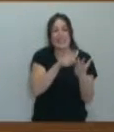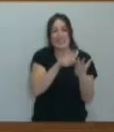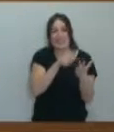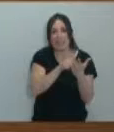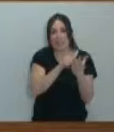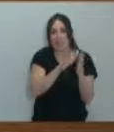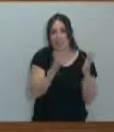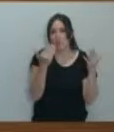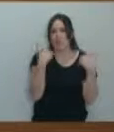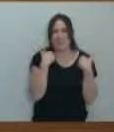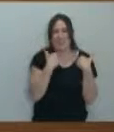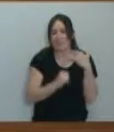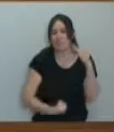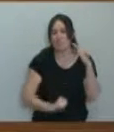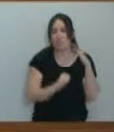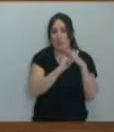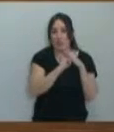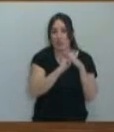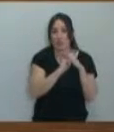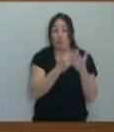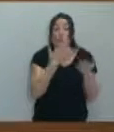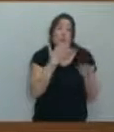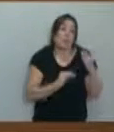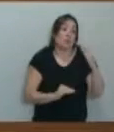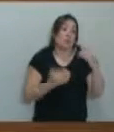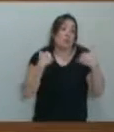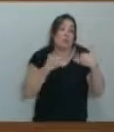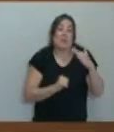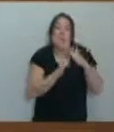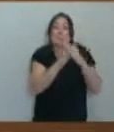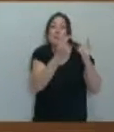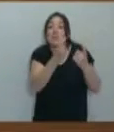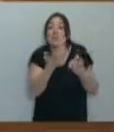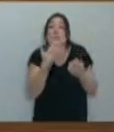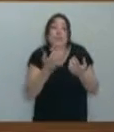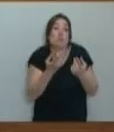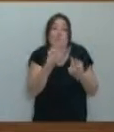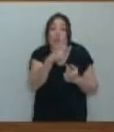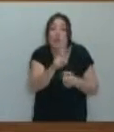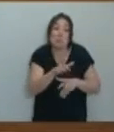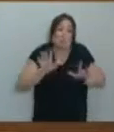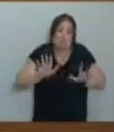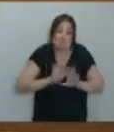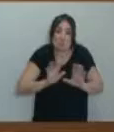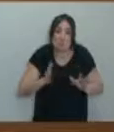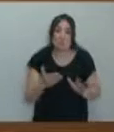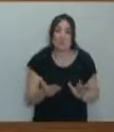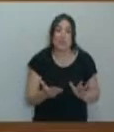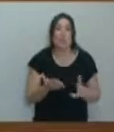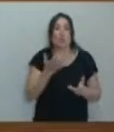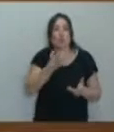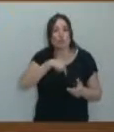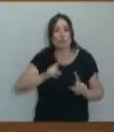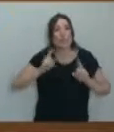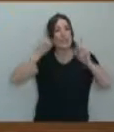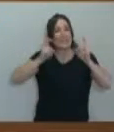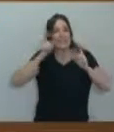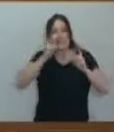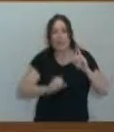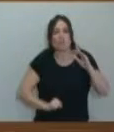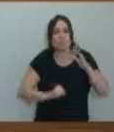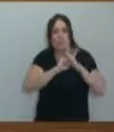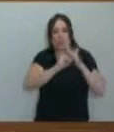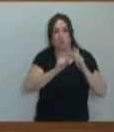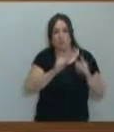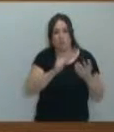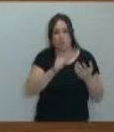que haya lugar. Si ha lugar, si no ha lugar, tampoco haremos ninguna actuación. Pero llegaremos hasta el final, en la medida de nuestras capacidades. Y ya le anuncio cuál va a